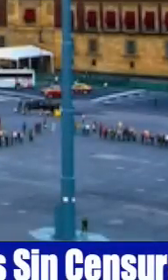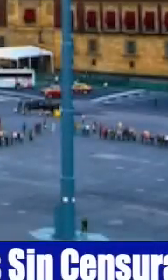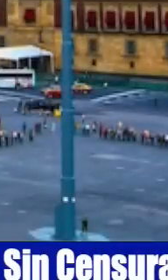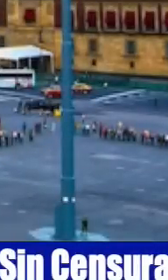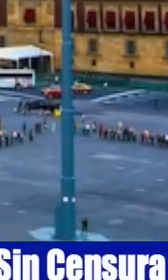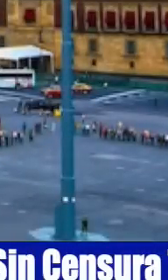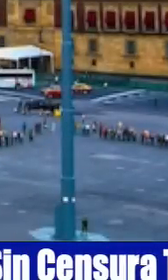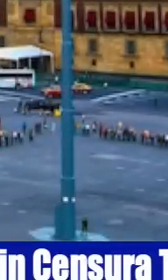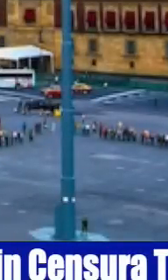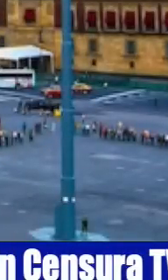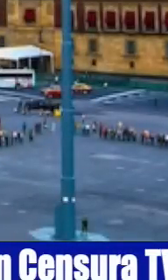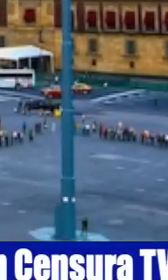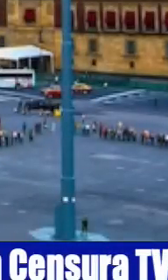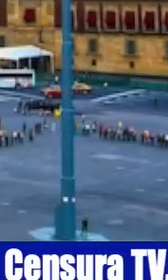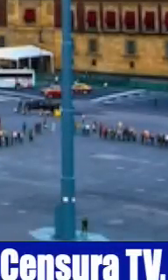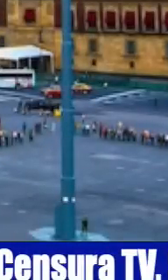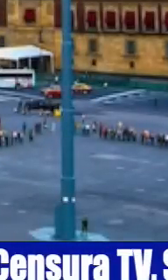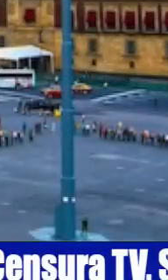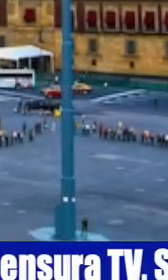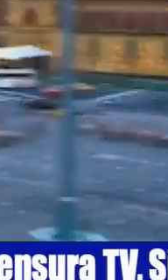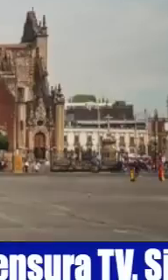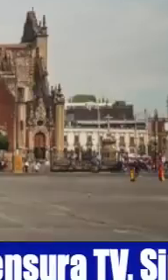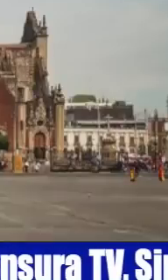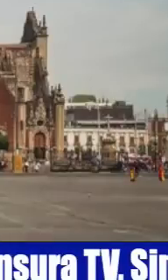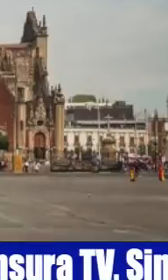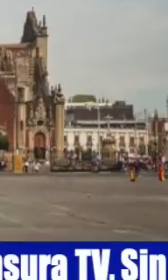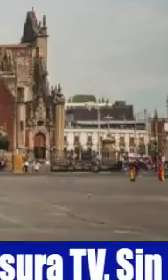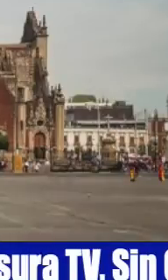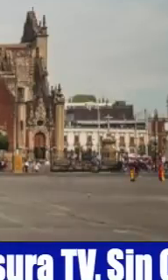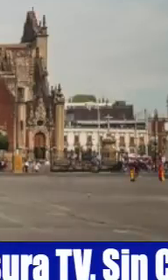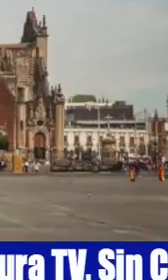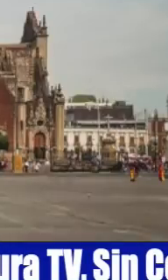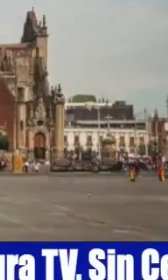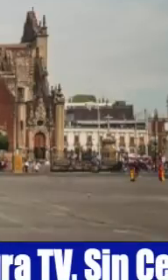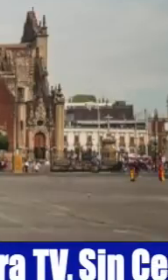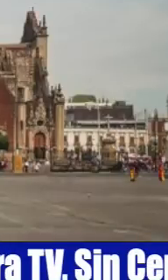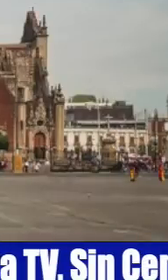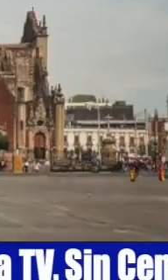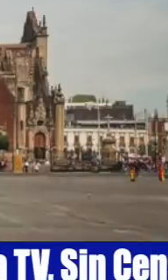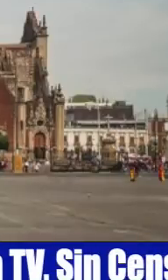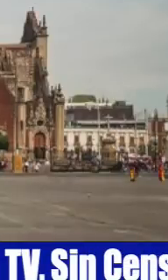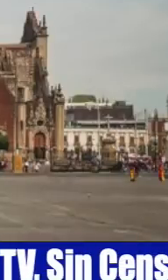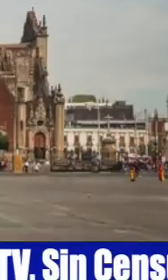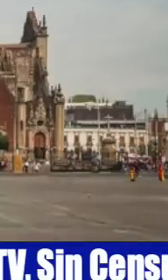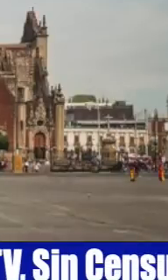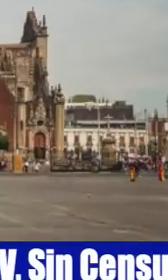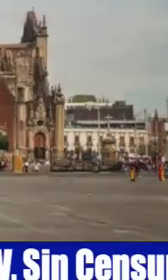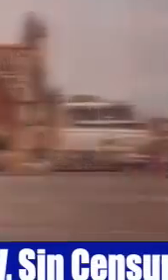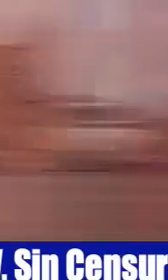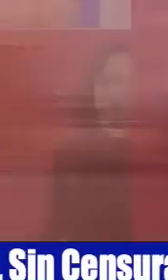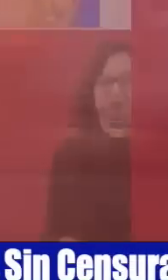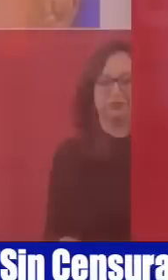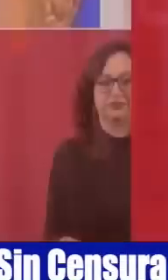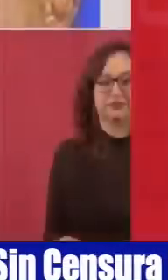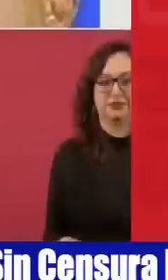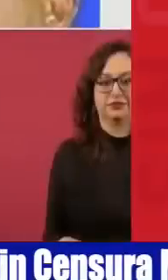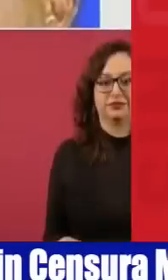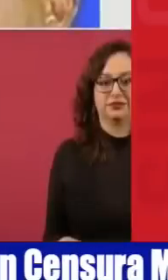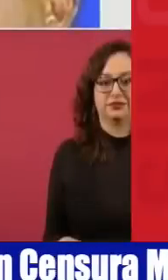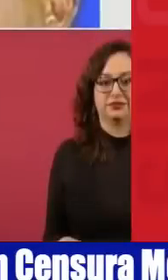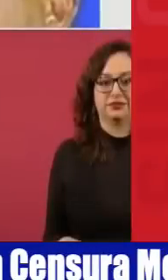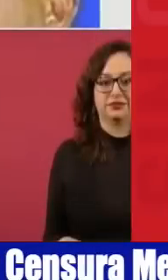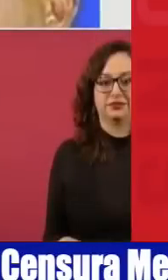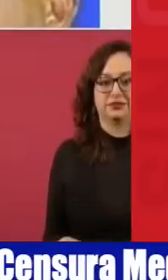Se aseguró que específicamente, y no sé si tenga por ahí la imagen, don David, cuando pone la portada de Proceso, aseguró que específicamente